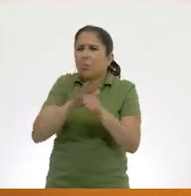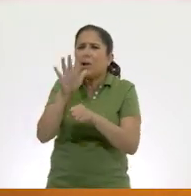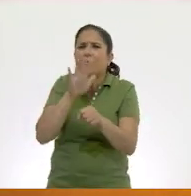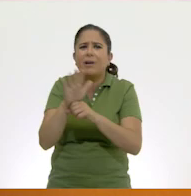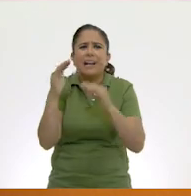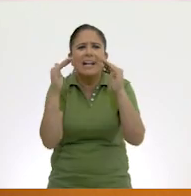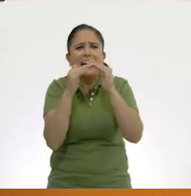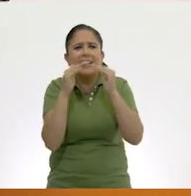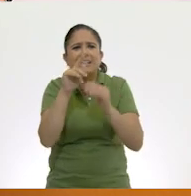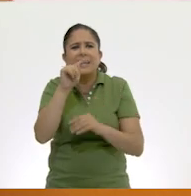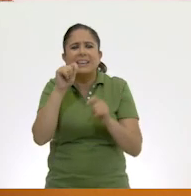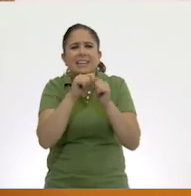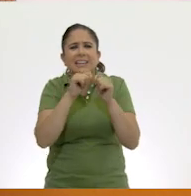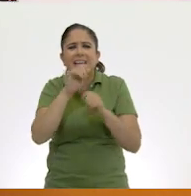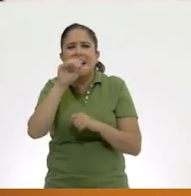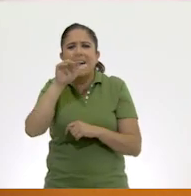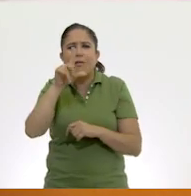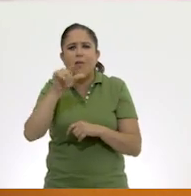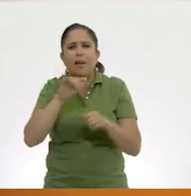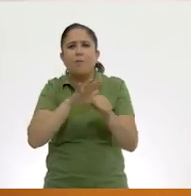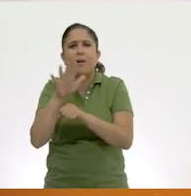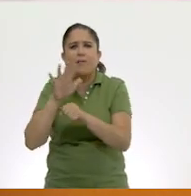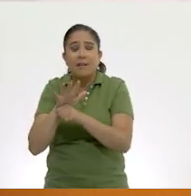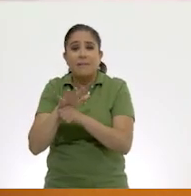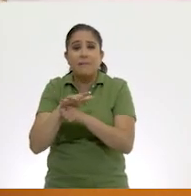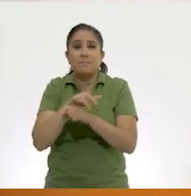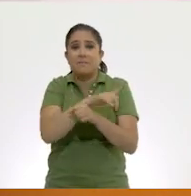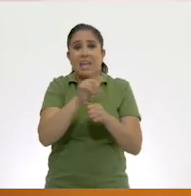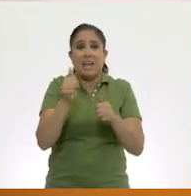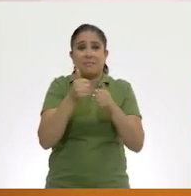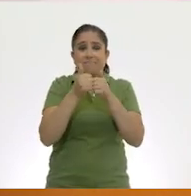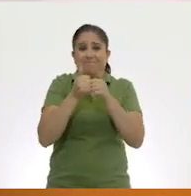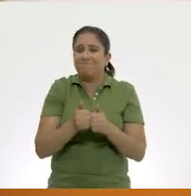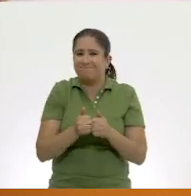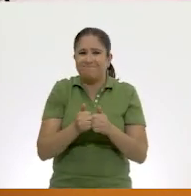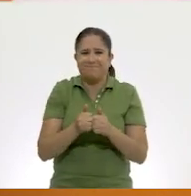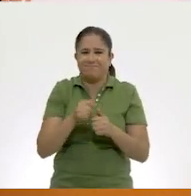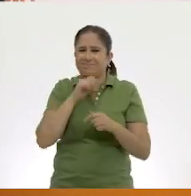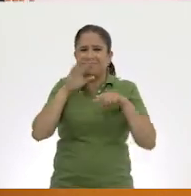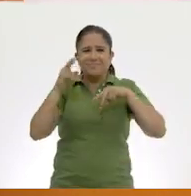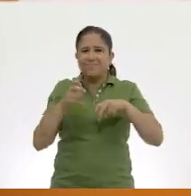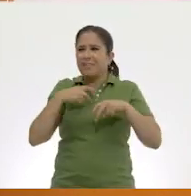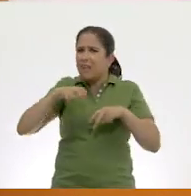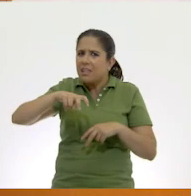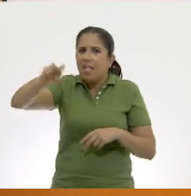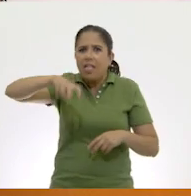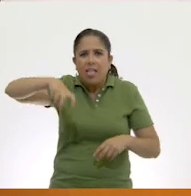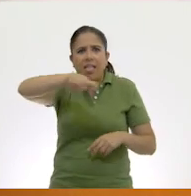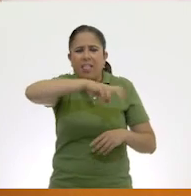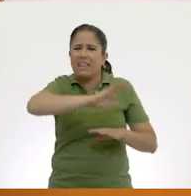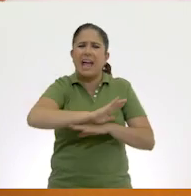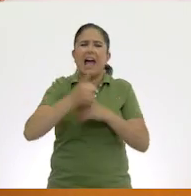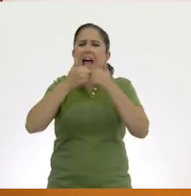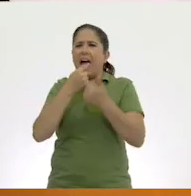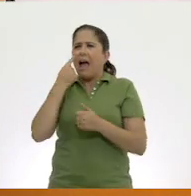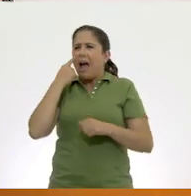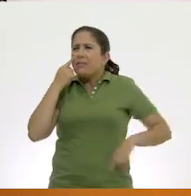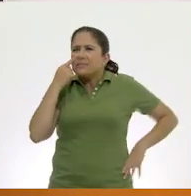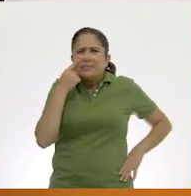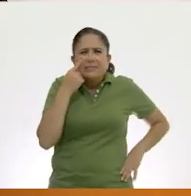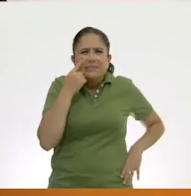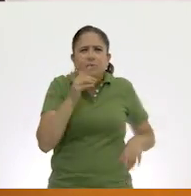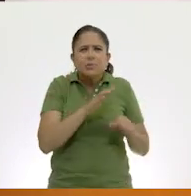tía carola ya llegó un punto en el que ella se detuvo ahí y dijo tengo que ubicar la casa de mi tía